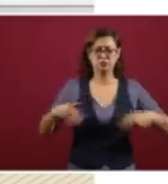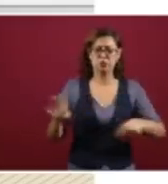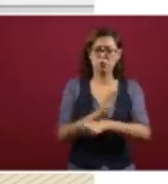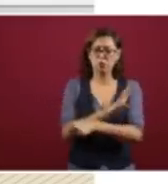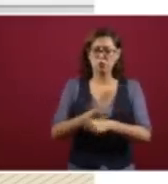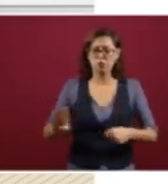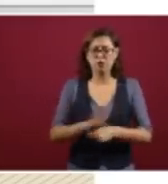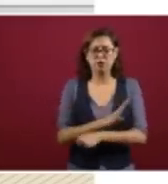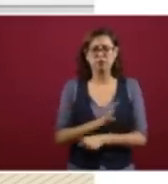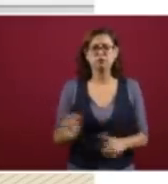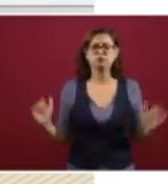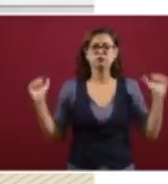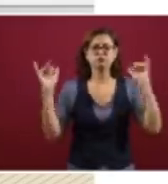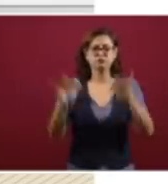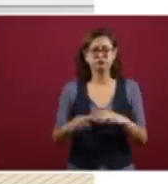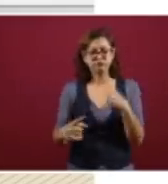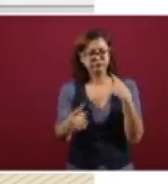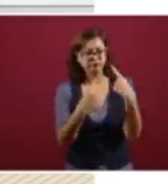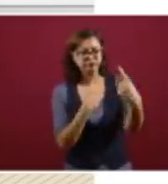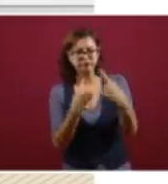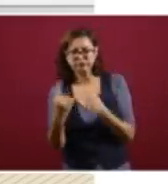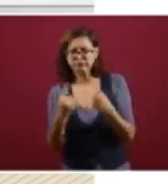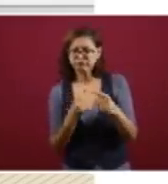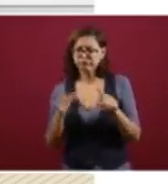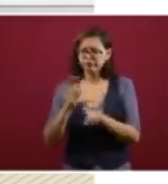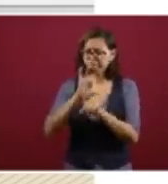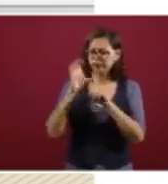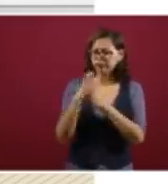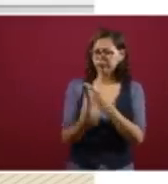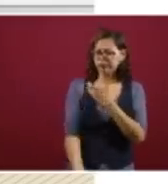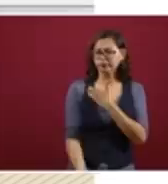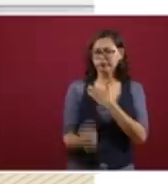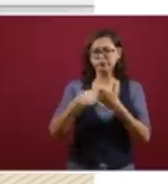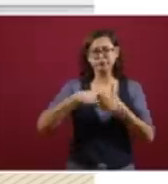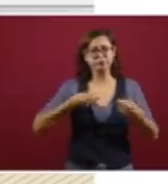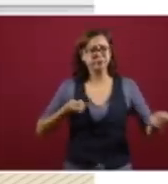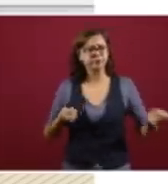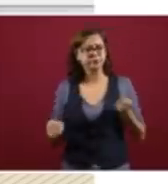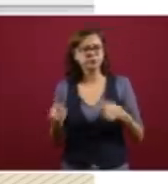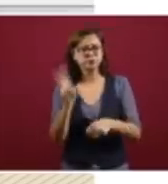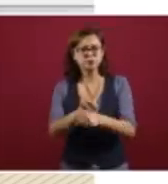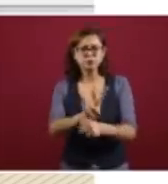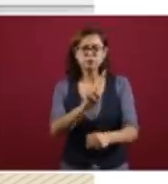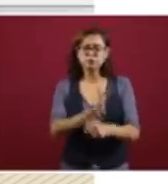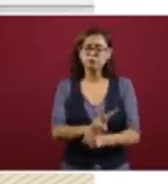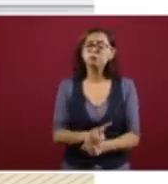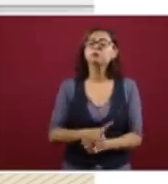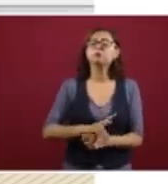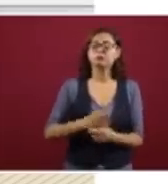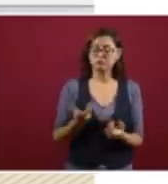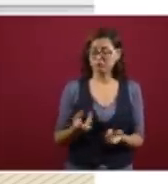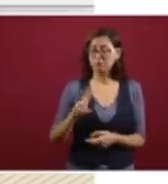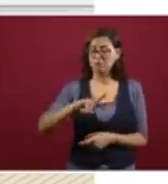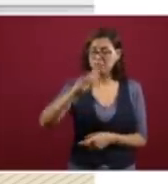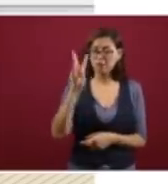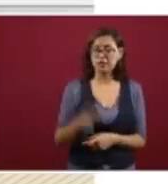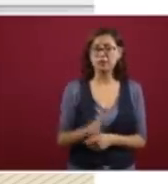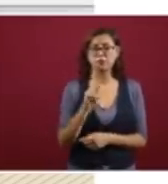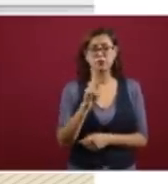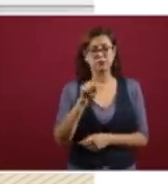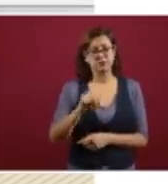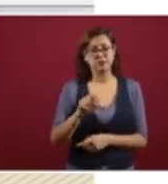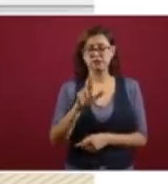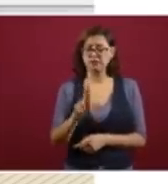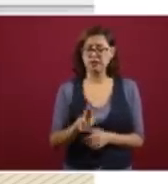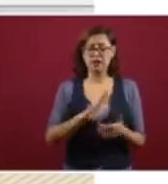las asambleas para conformar las contralorías. La participación ciudadana ha sido una característica del programa desde la etapa